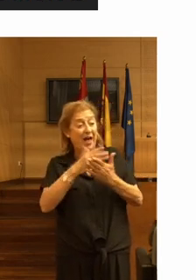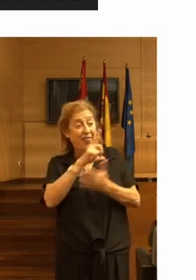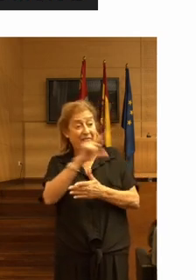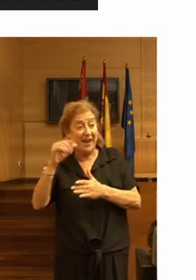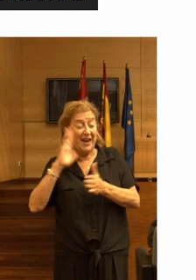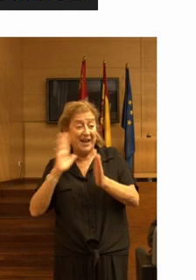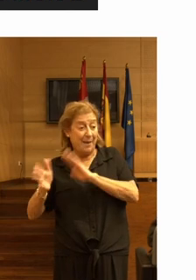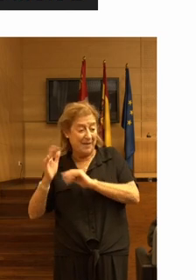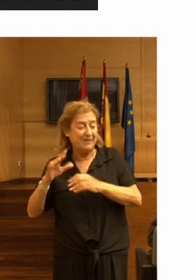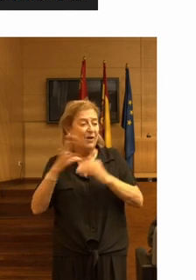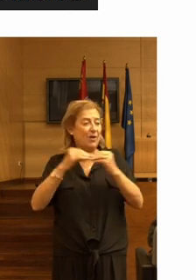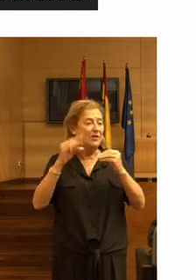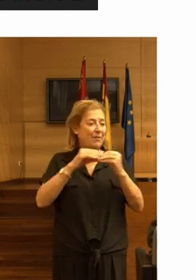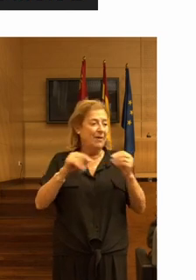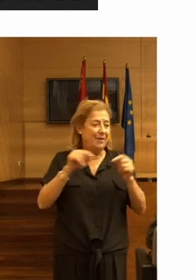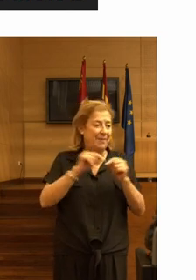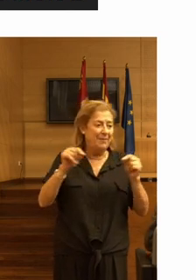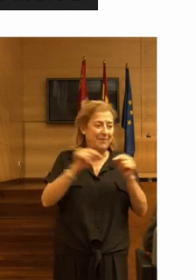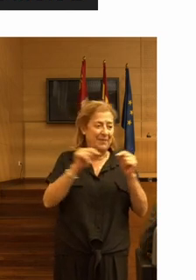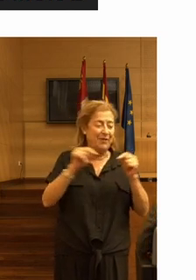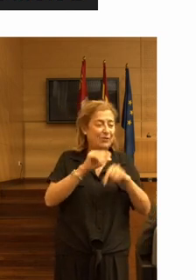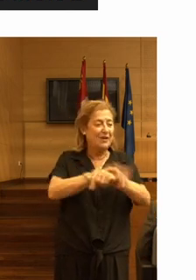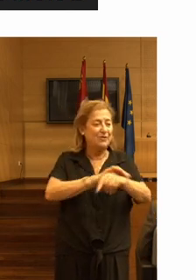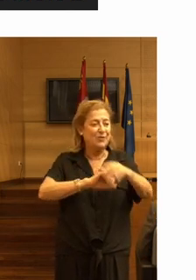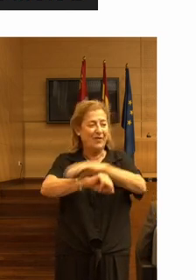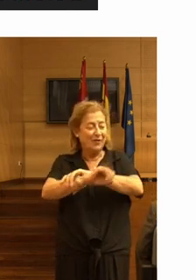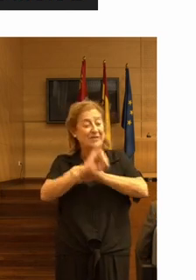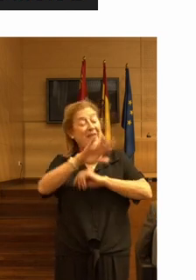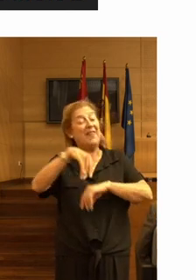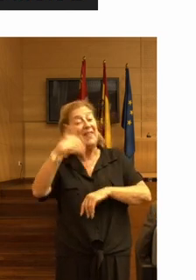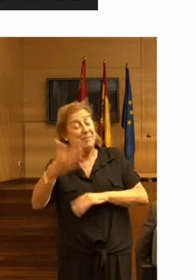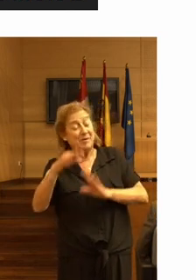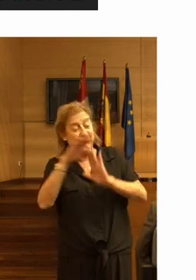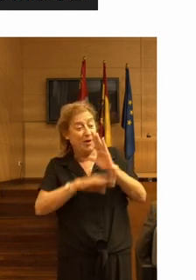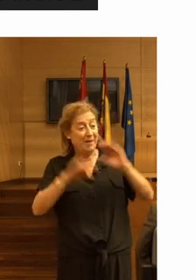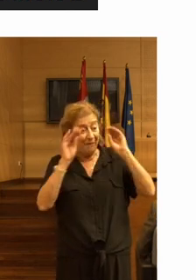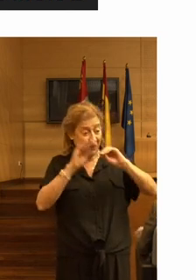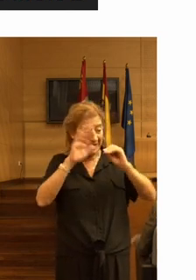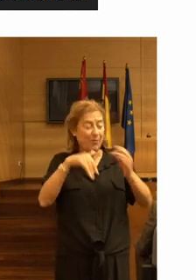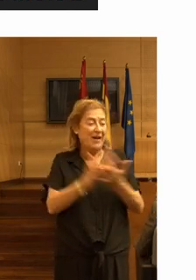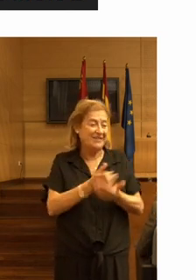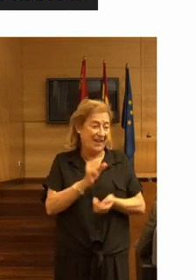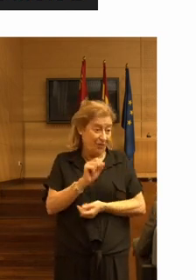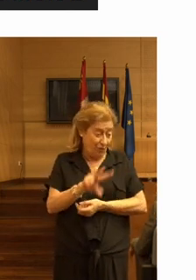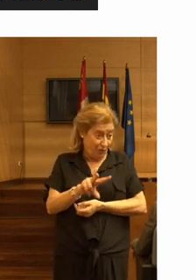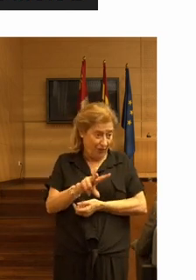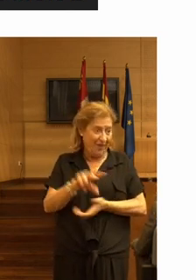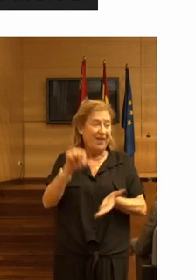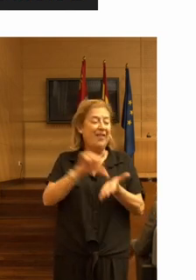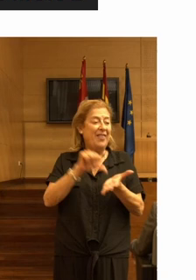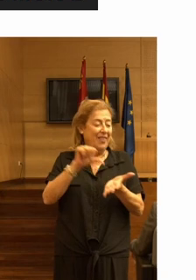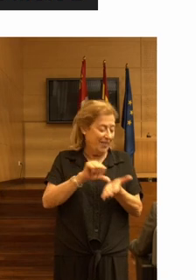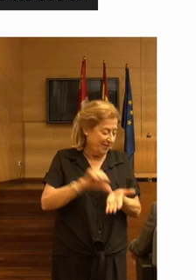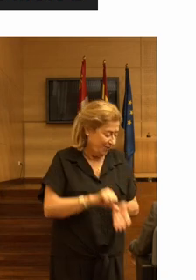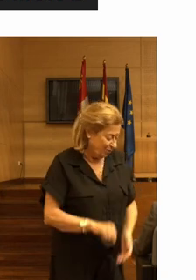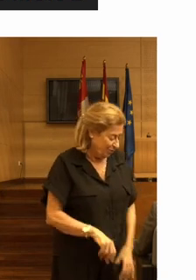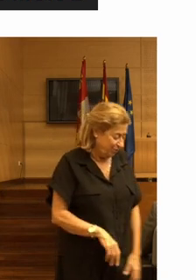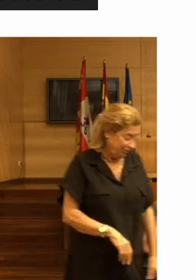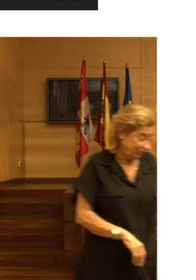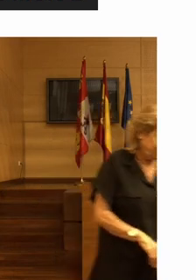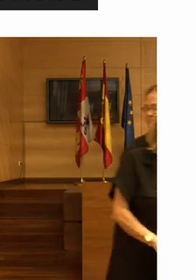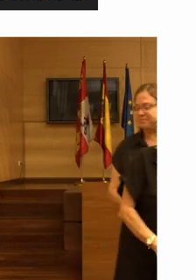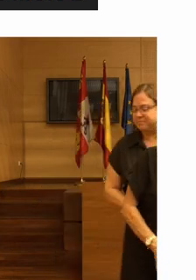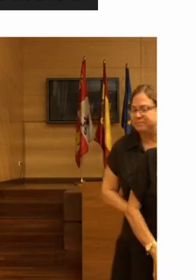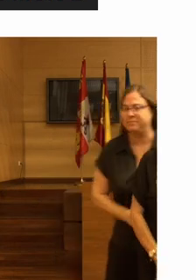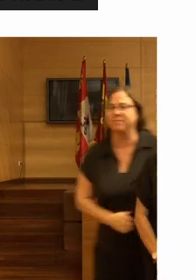camas que utilizaban menos de un 2% de sujeciones y después del programa formativo hasta 12. En los centros que presentan